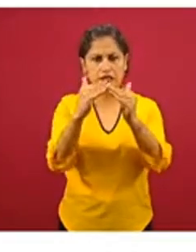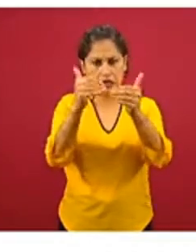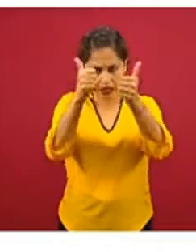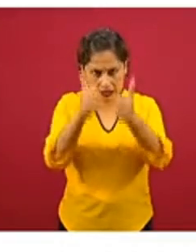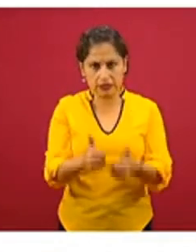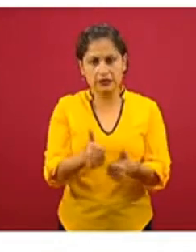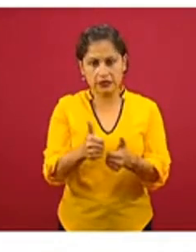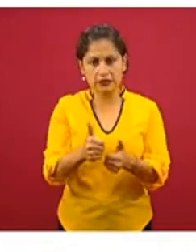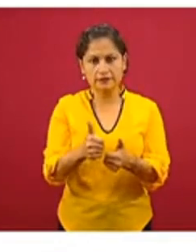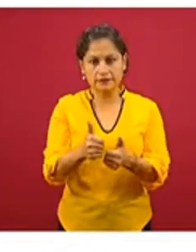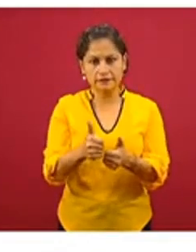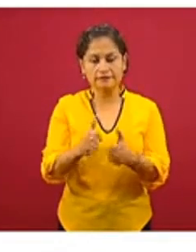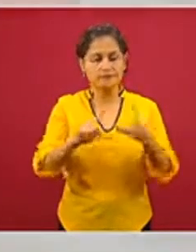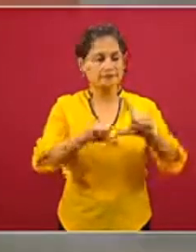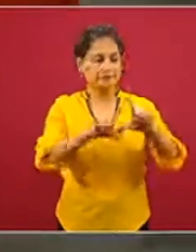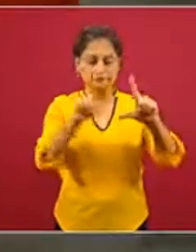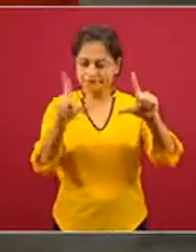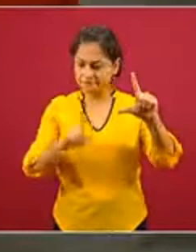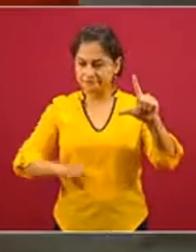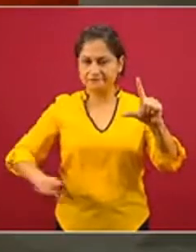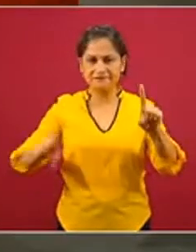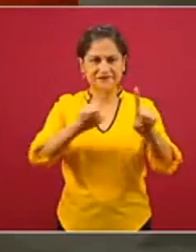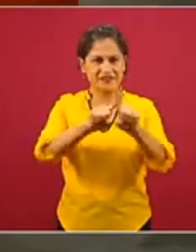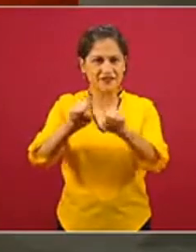a todo México. Muchas gracias.